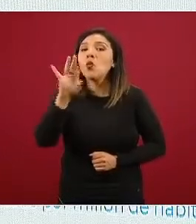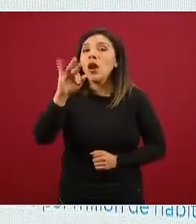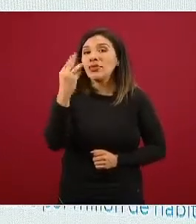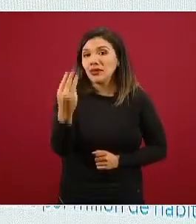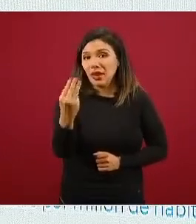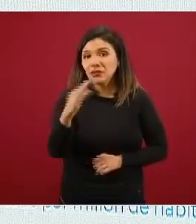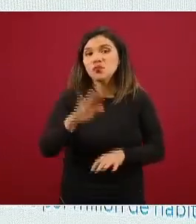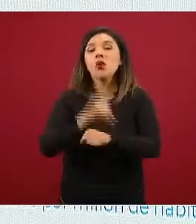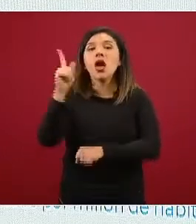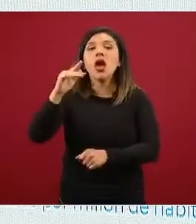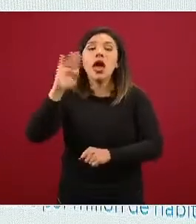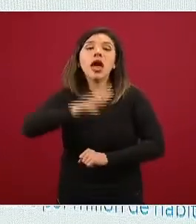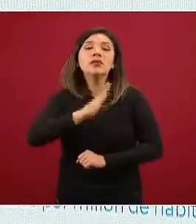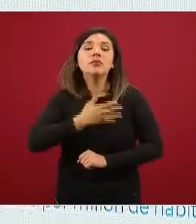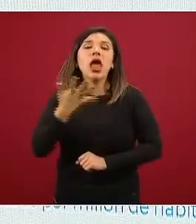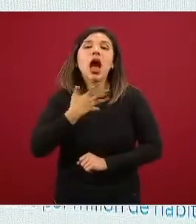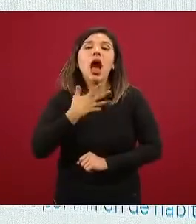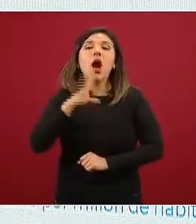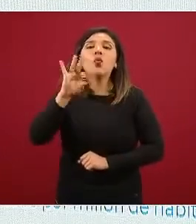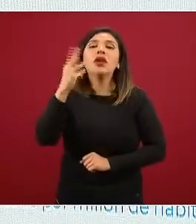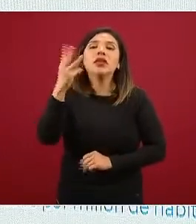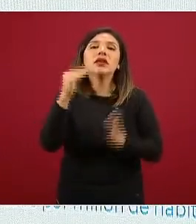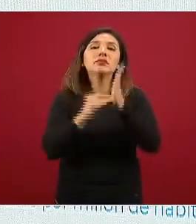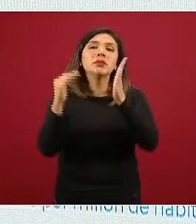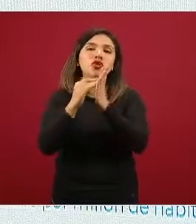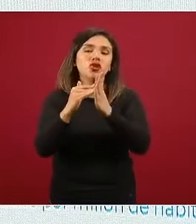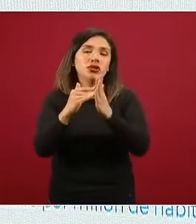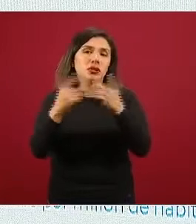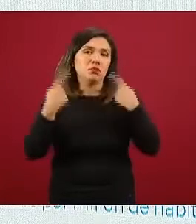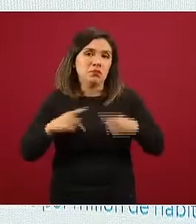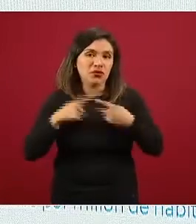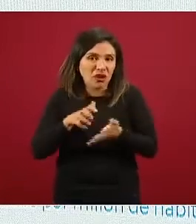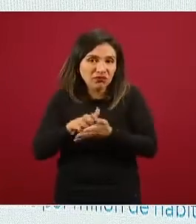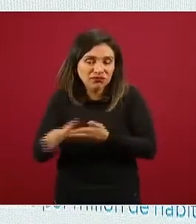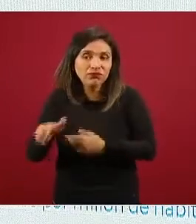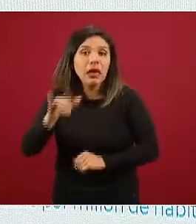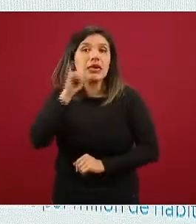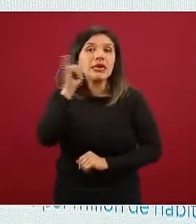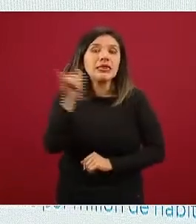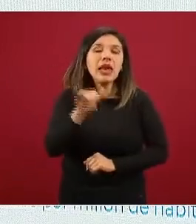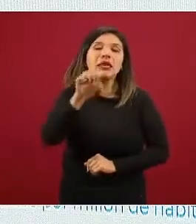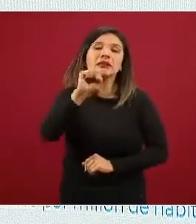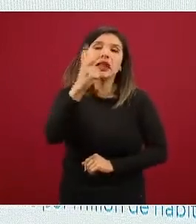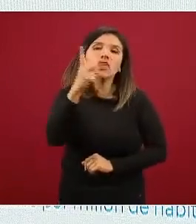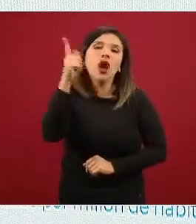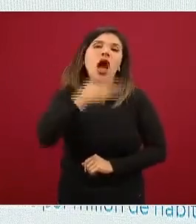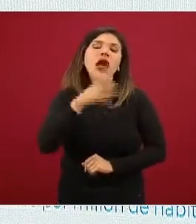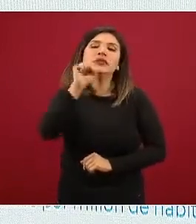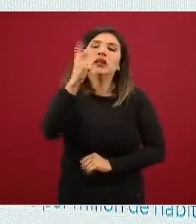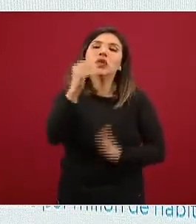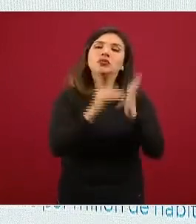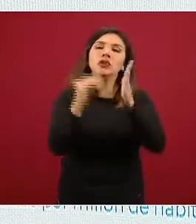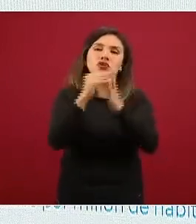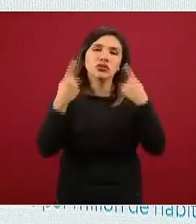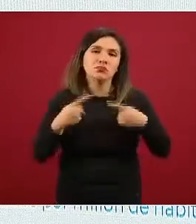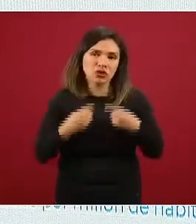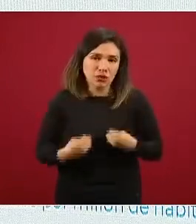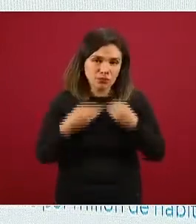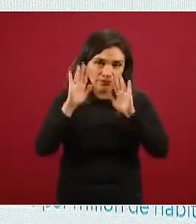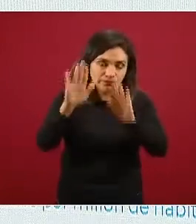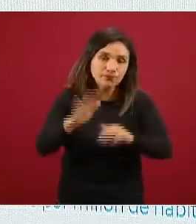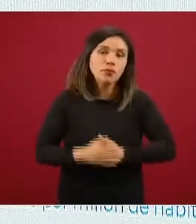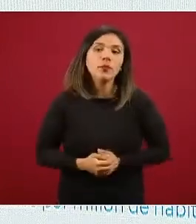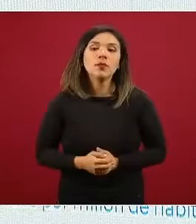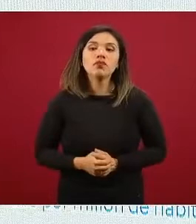43, porque España tiene 43 millones de habitantes. En Italia es 62, porque tiene 62 millones de habitantes,